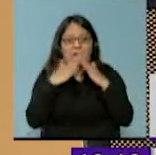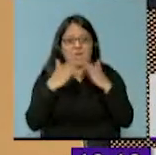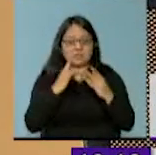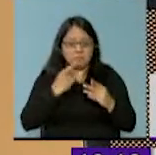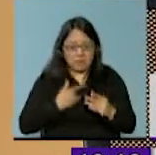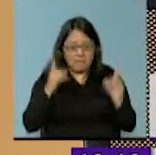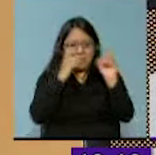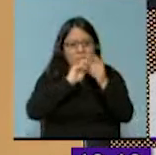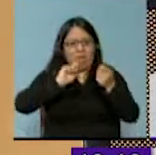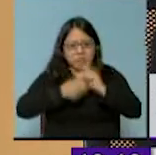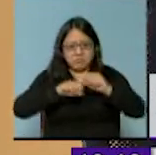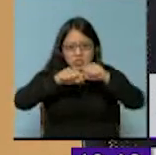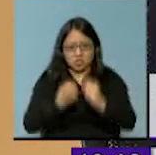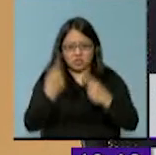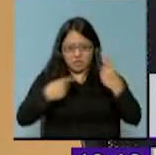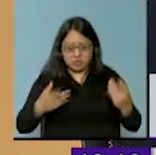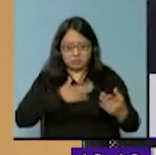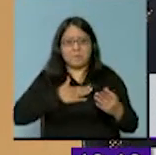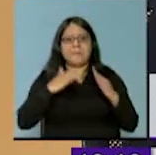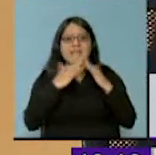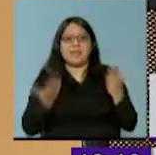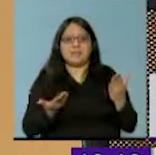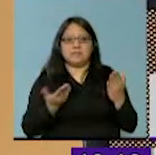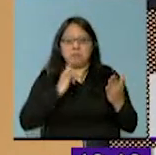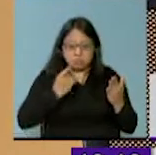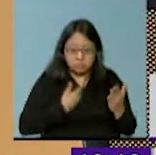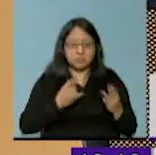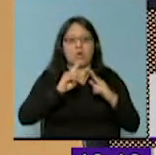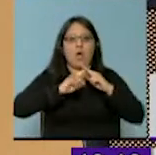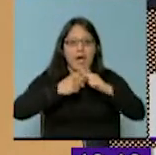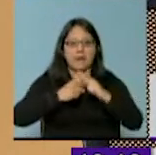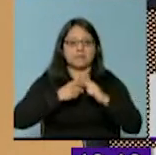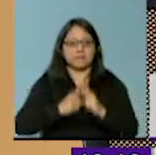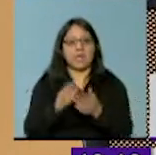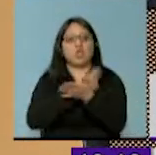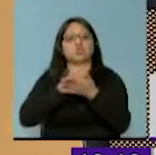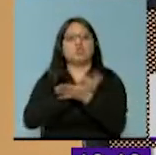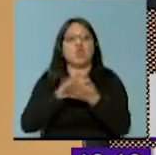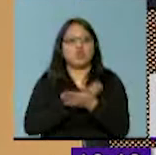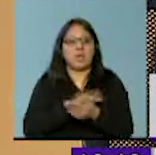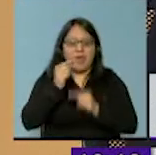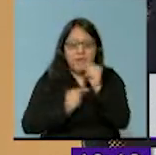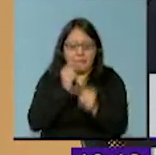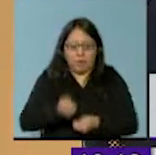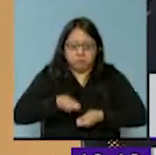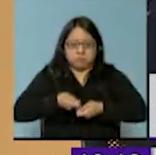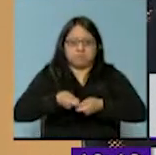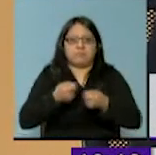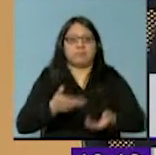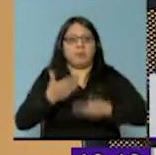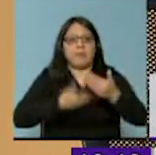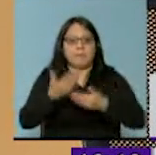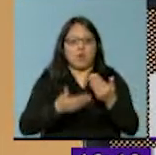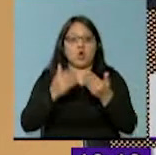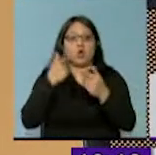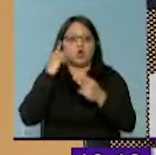hacer lo posible. Vivís con tu familia para darle el bienestar a tu familia, tratar de superar cada uno de los inconvenientes que se te van